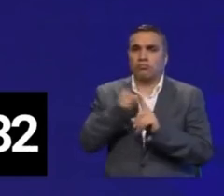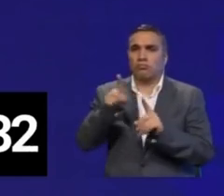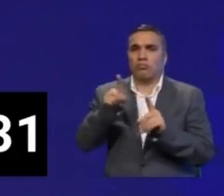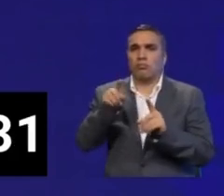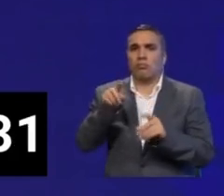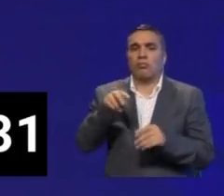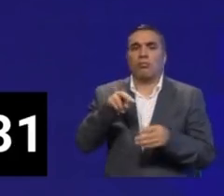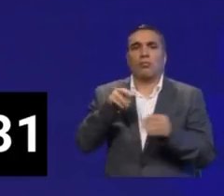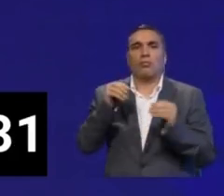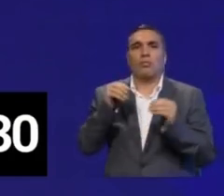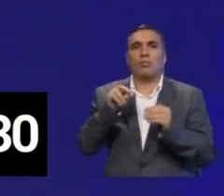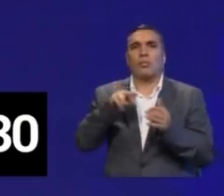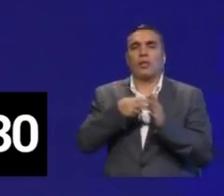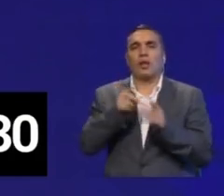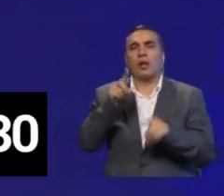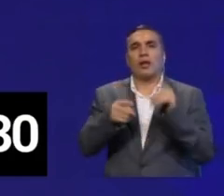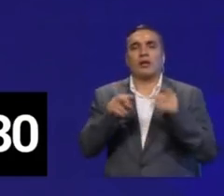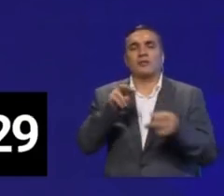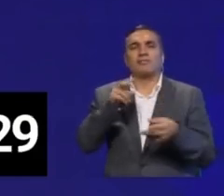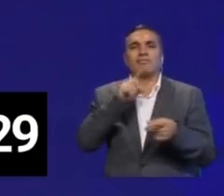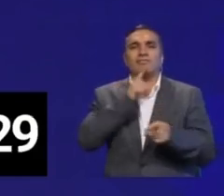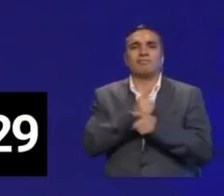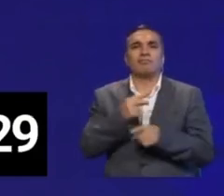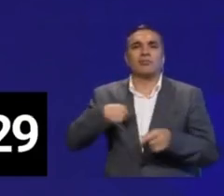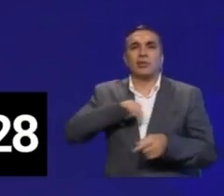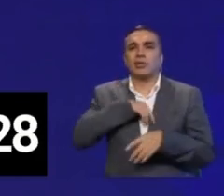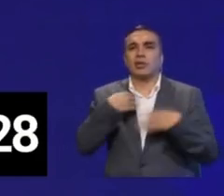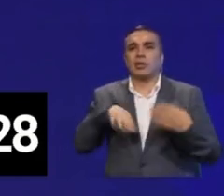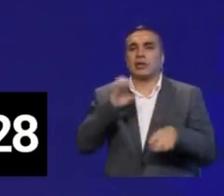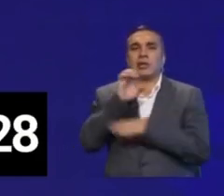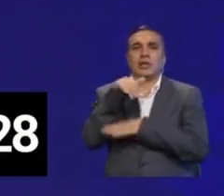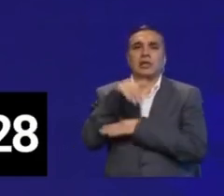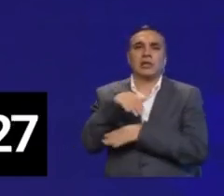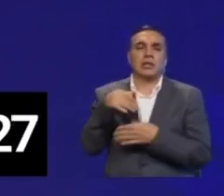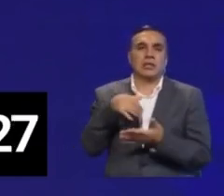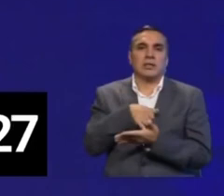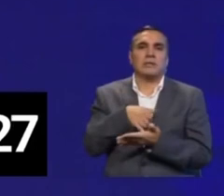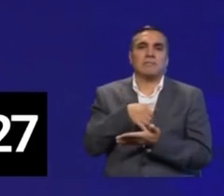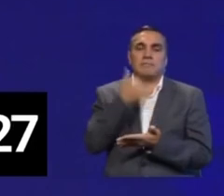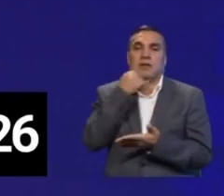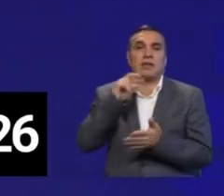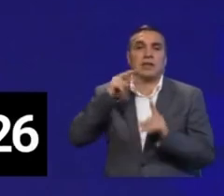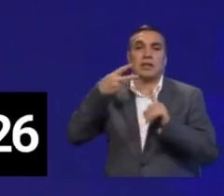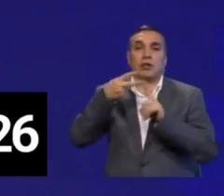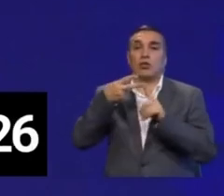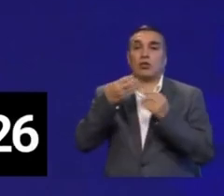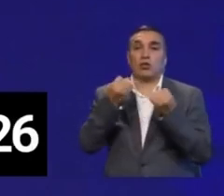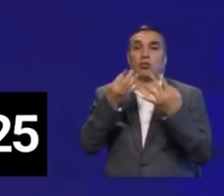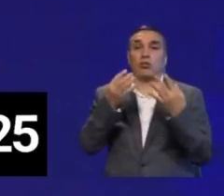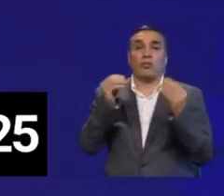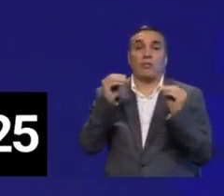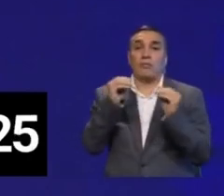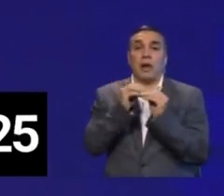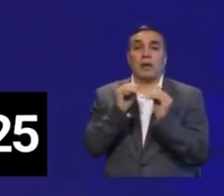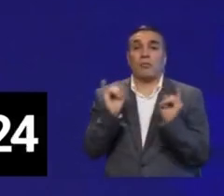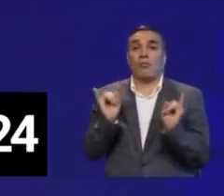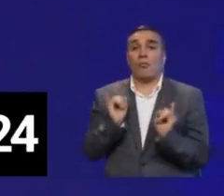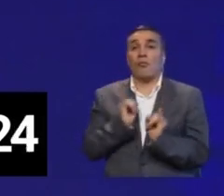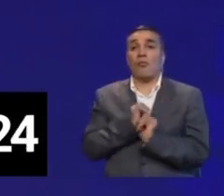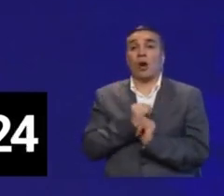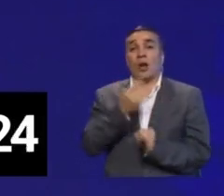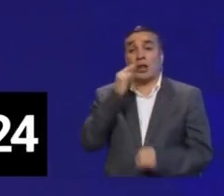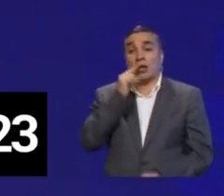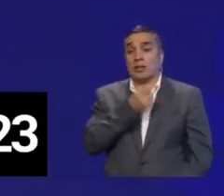que es un mal que nos pone en muy mala posición a los ecuatorianos. Tenemos la segunda peor tasa de desnutrición crónica